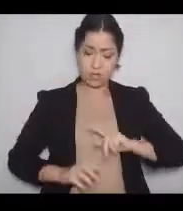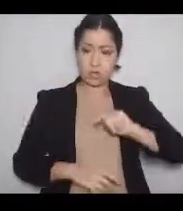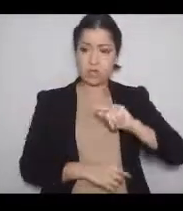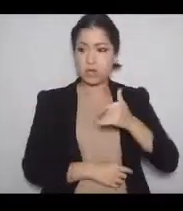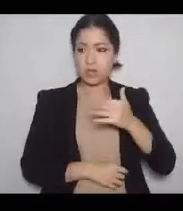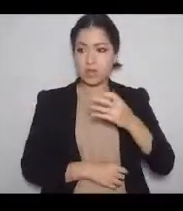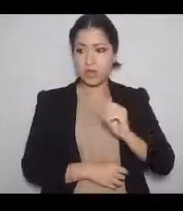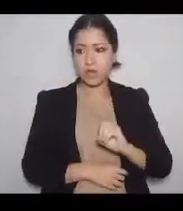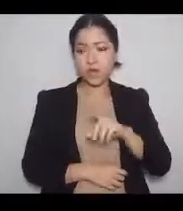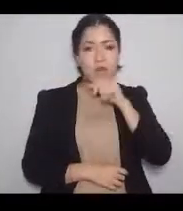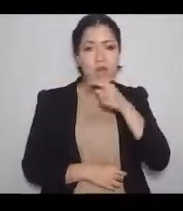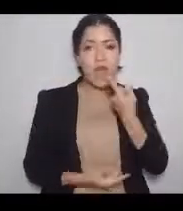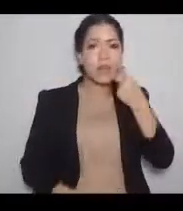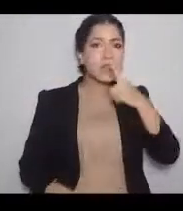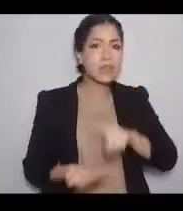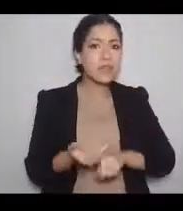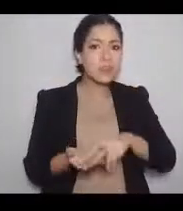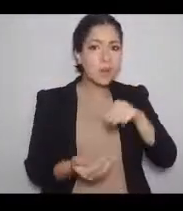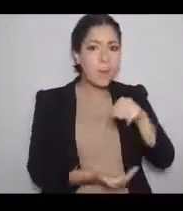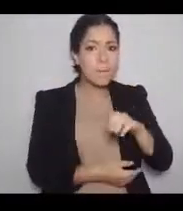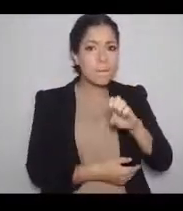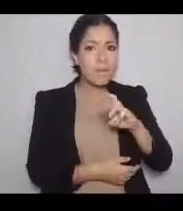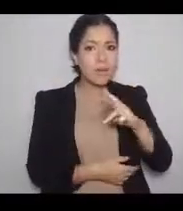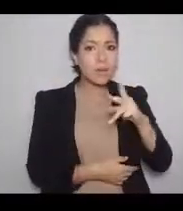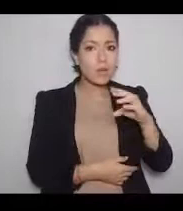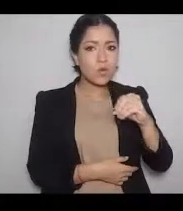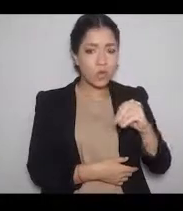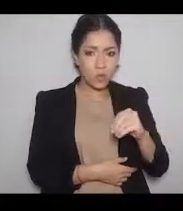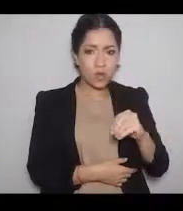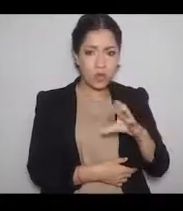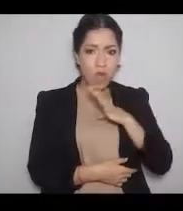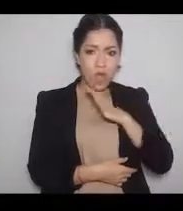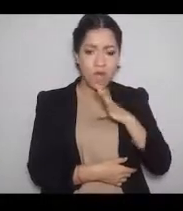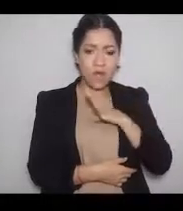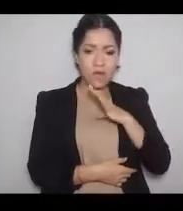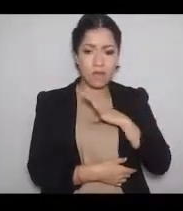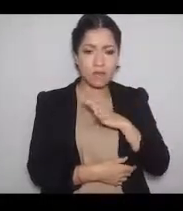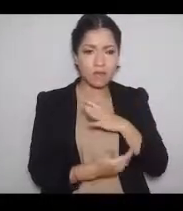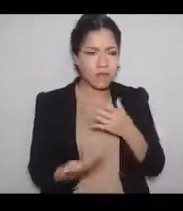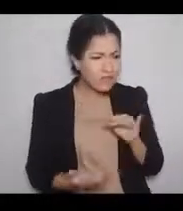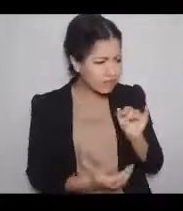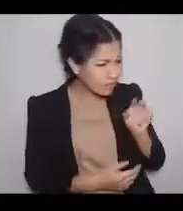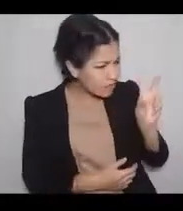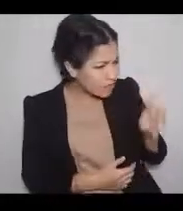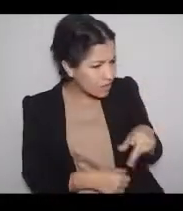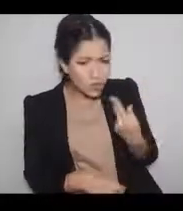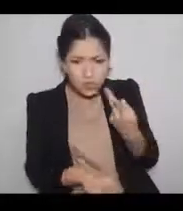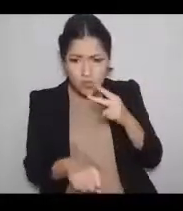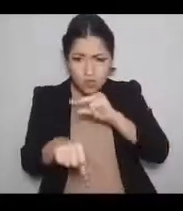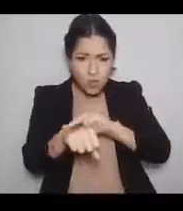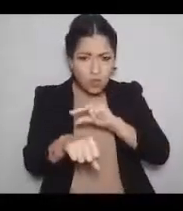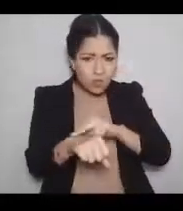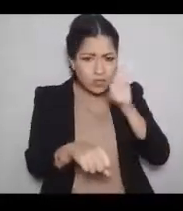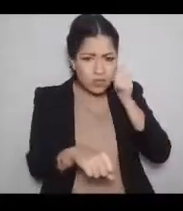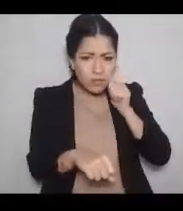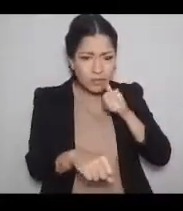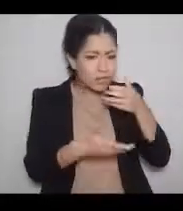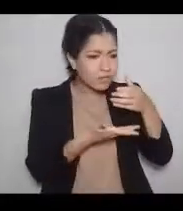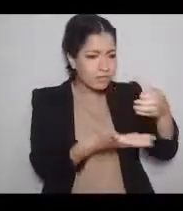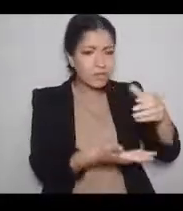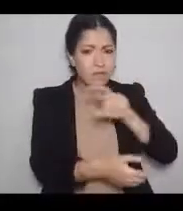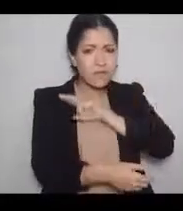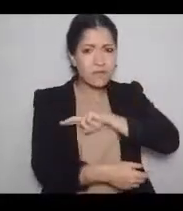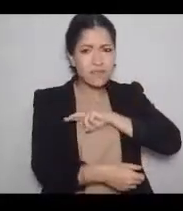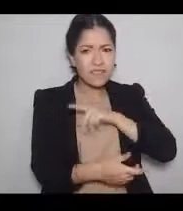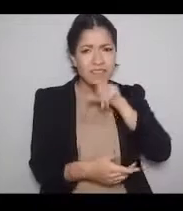el médico de Rodolfo! Además, Tico era un pinche orate. En Dinamarca, su mascota era un alce que bebía cerveza.